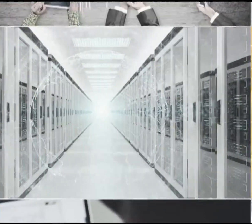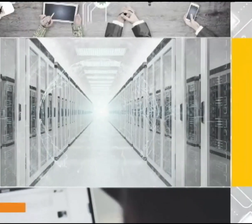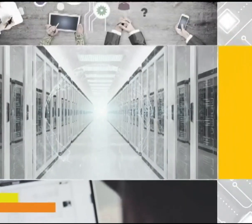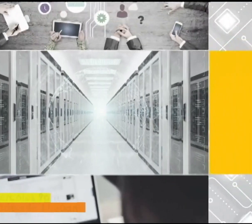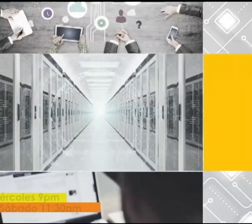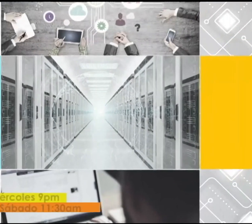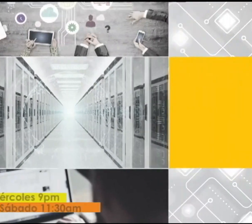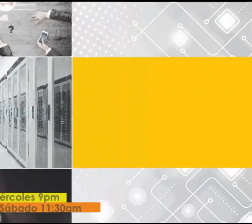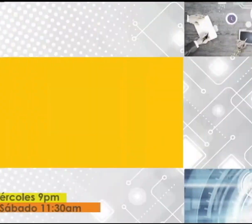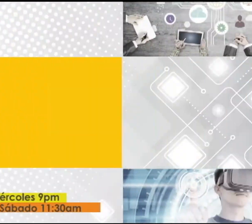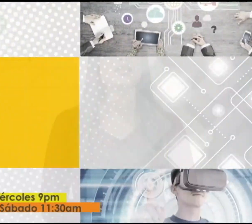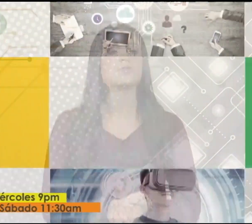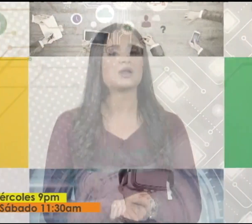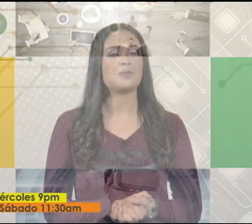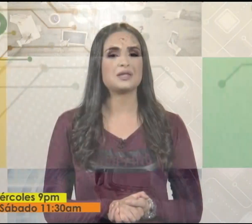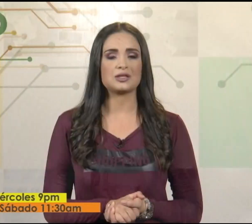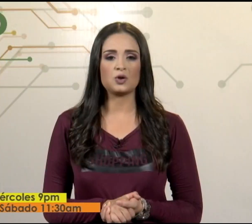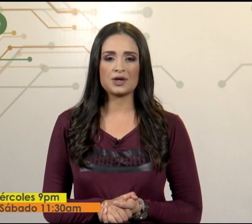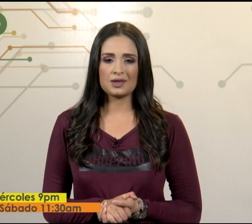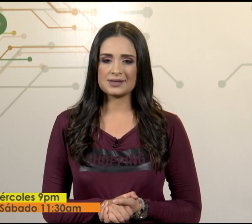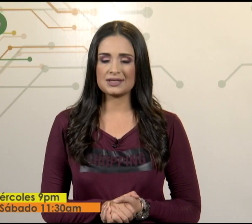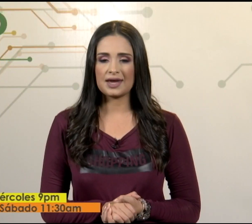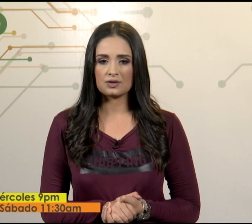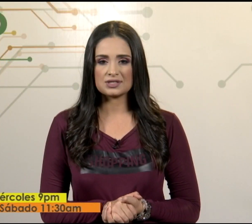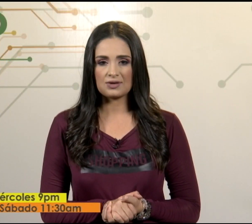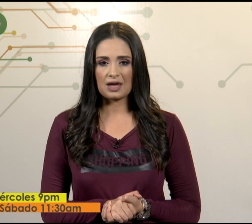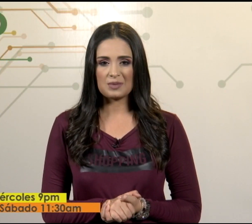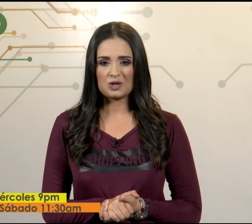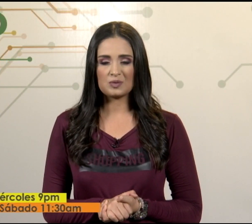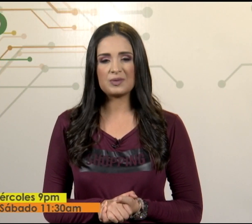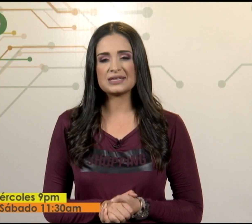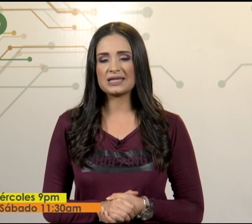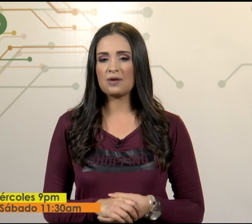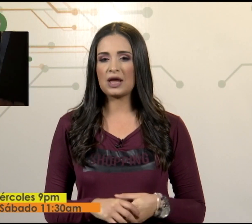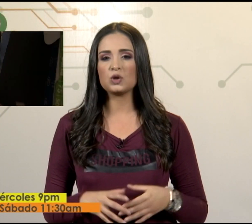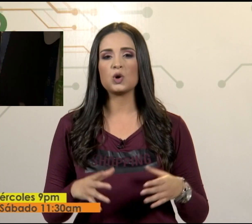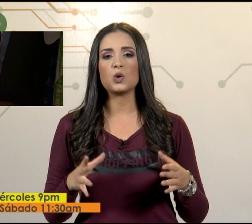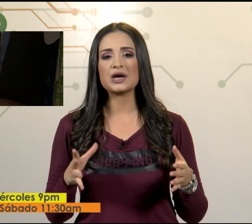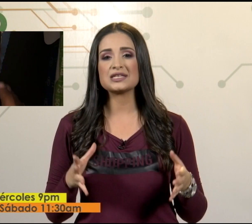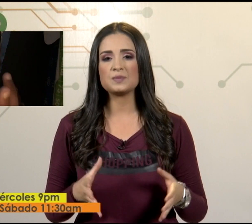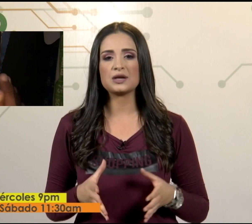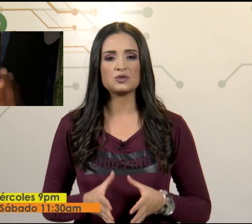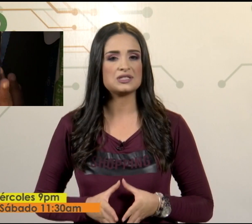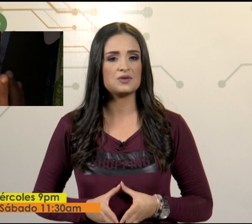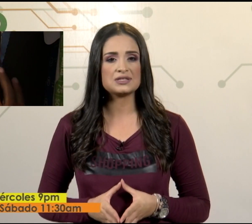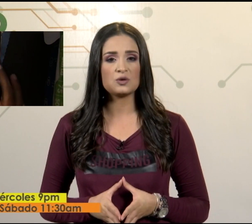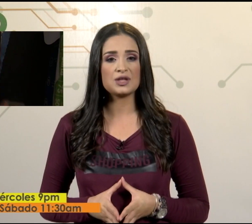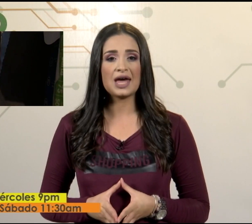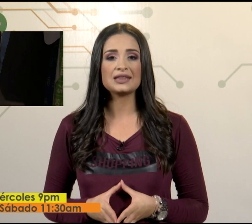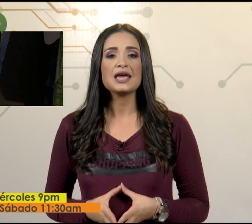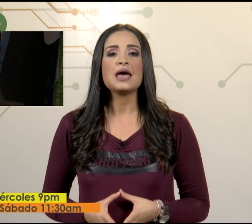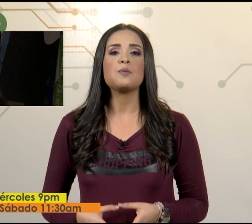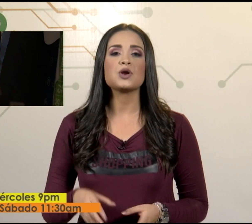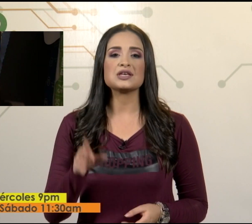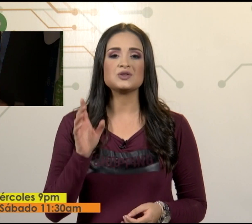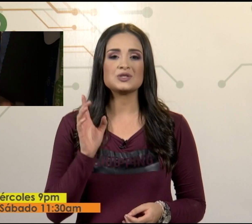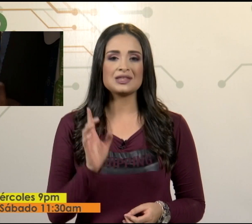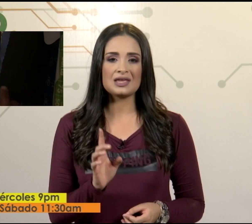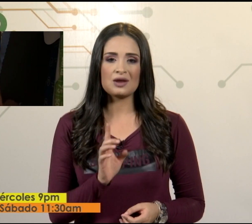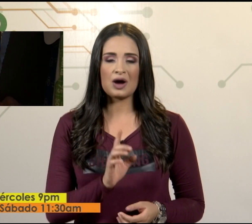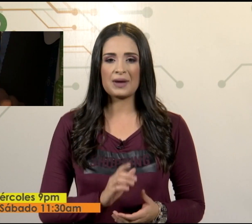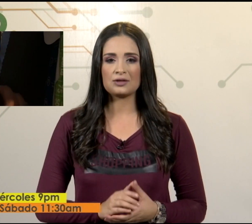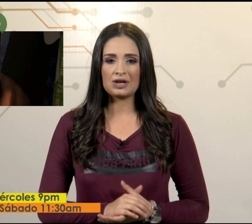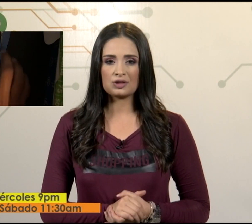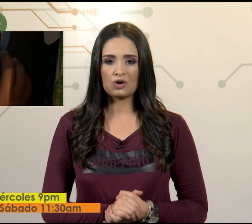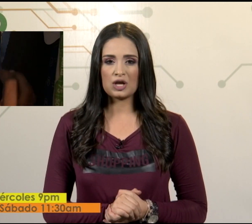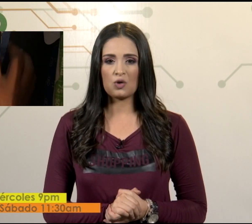acompañes esta semana en Código 13, el programa de tecnología de CINART Costa Rica Medios. Vamos a estar hablando con un experto en ciberseguridad, porque si usted